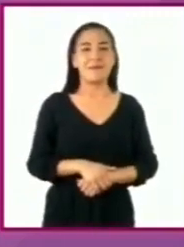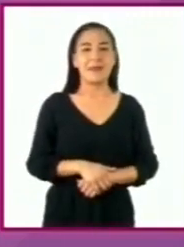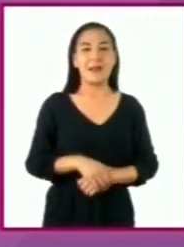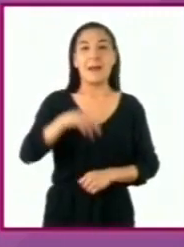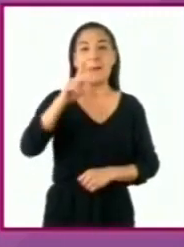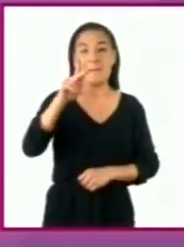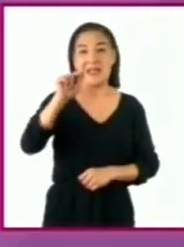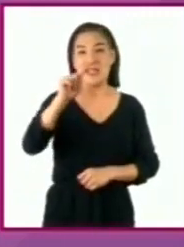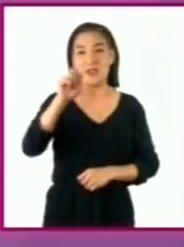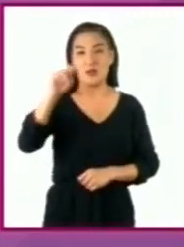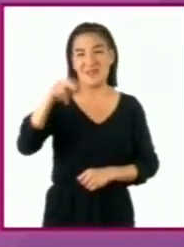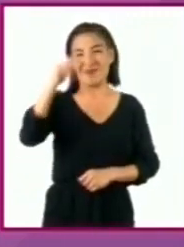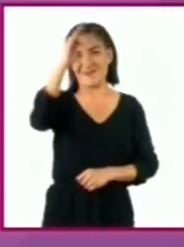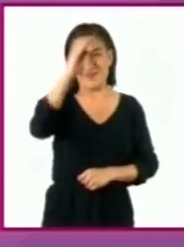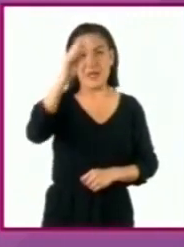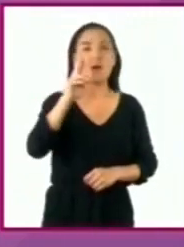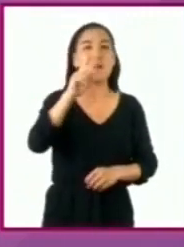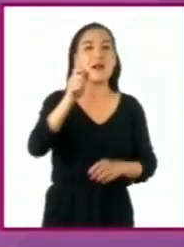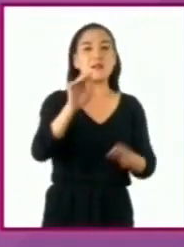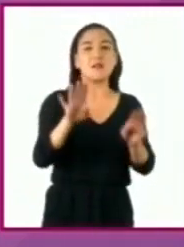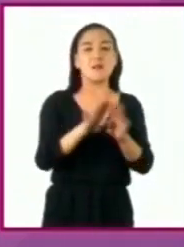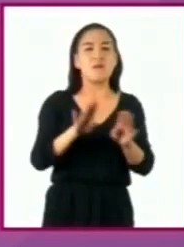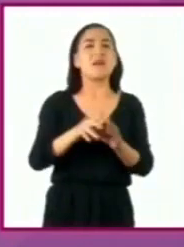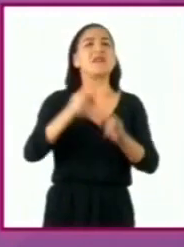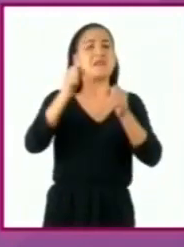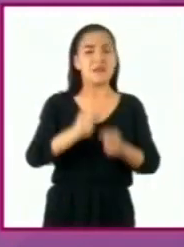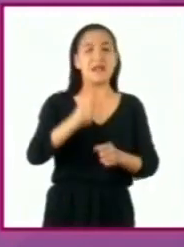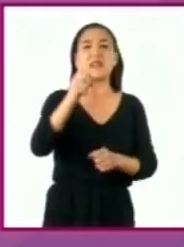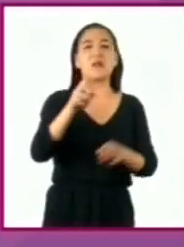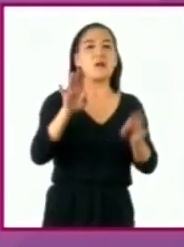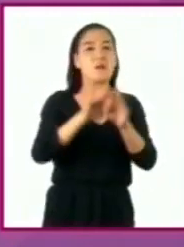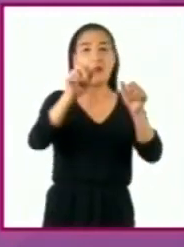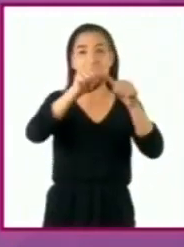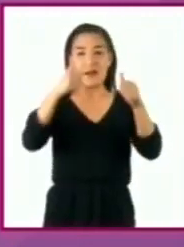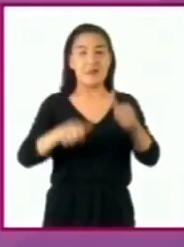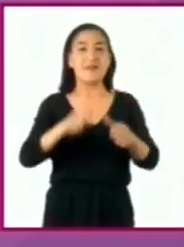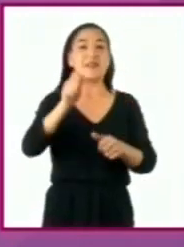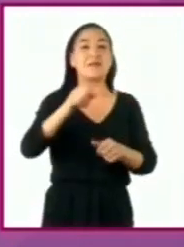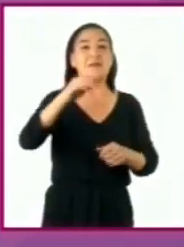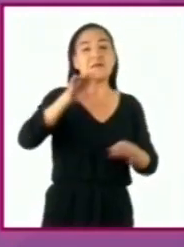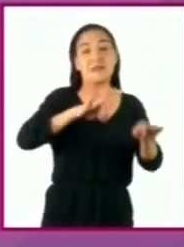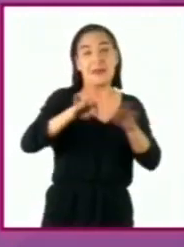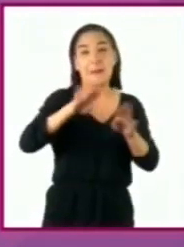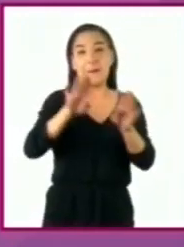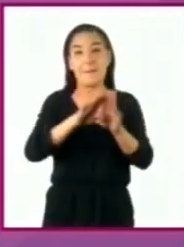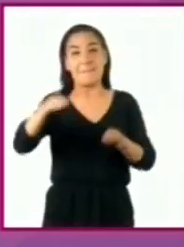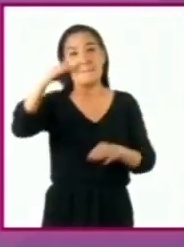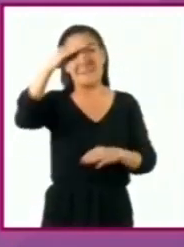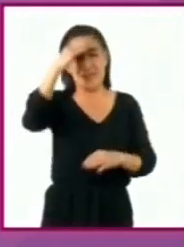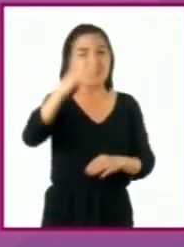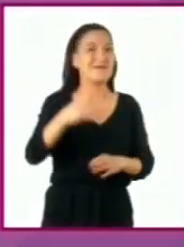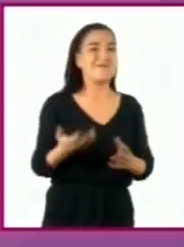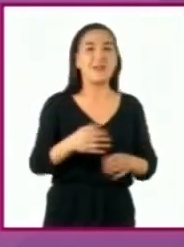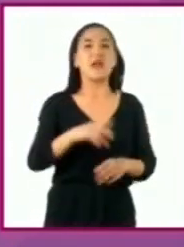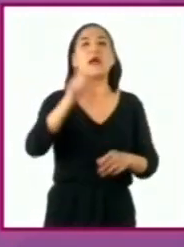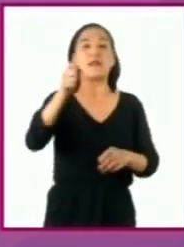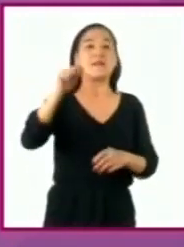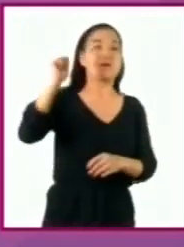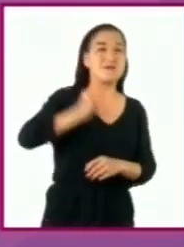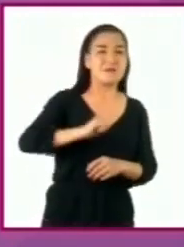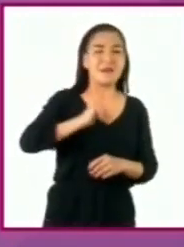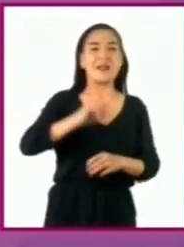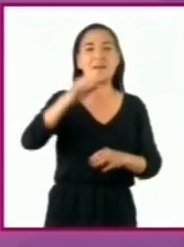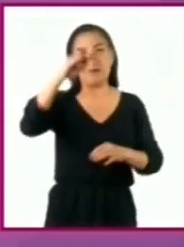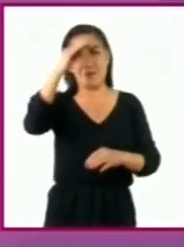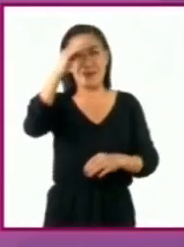Platón afirmaba que el arte no es un trabajo racional. Los antiguos pensaban que